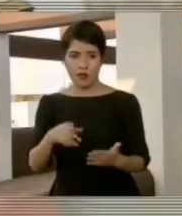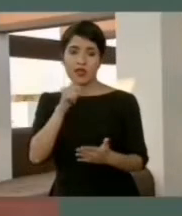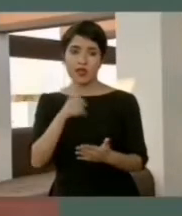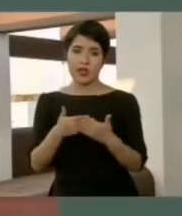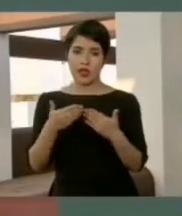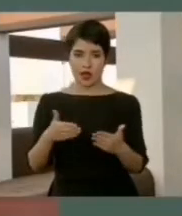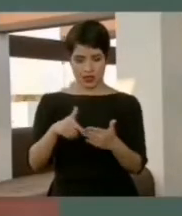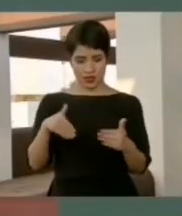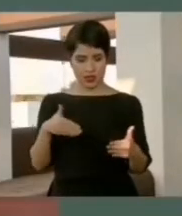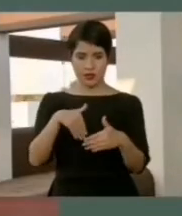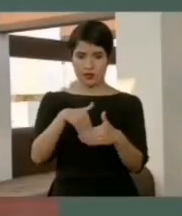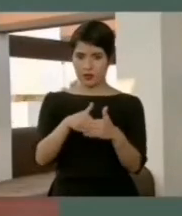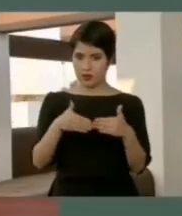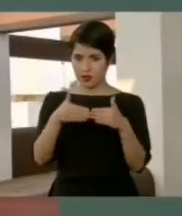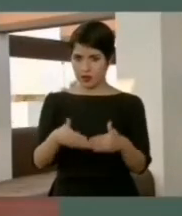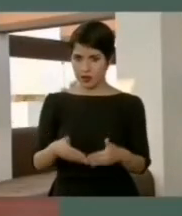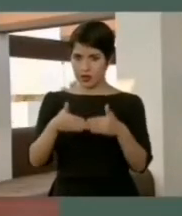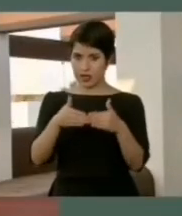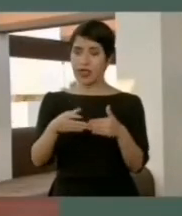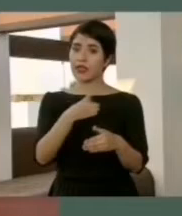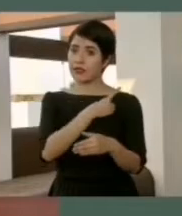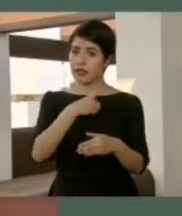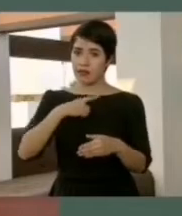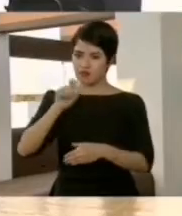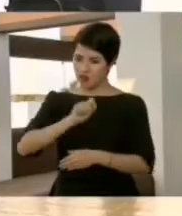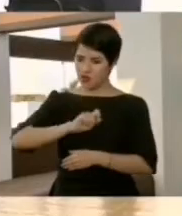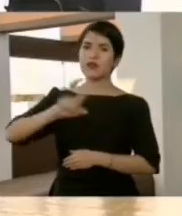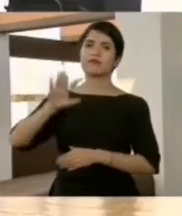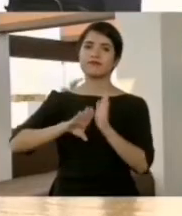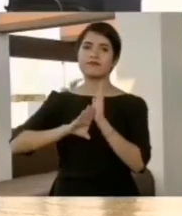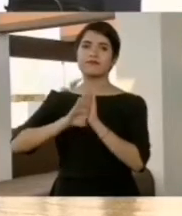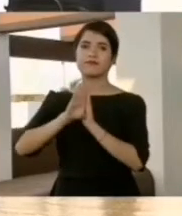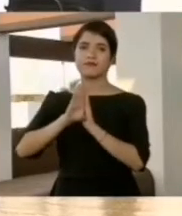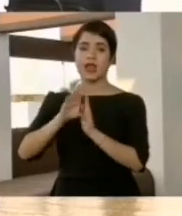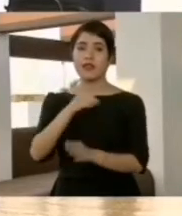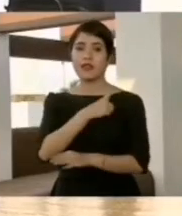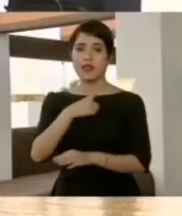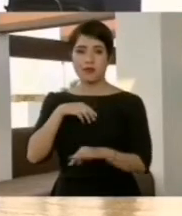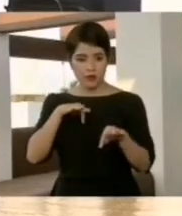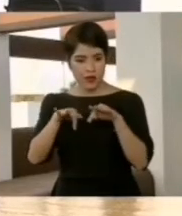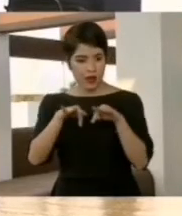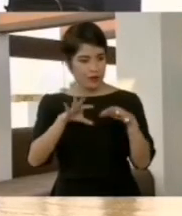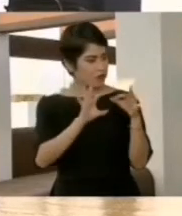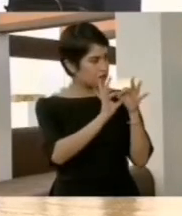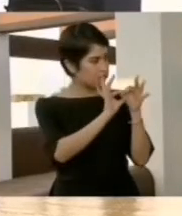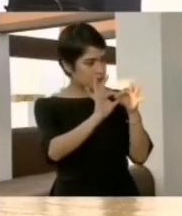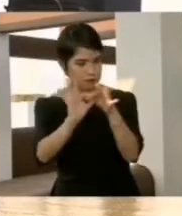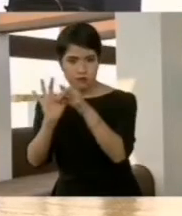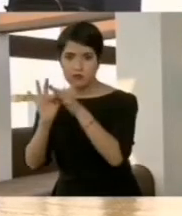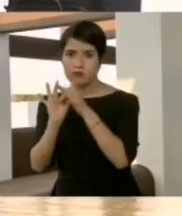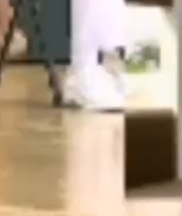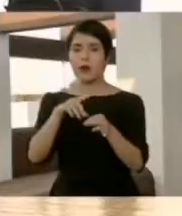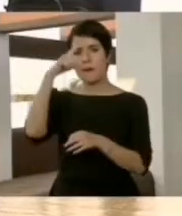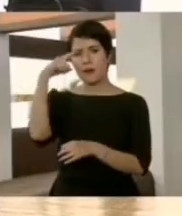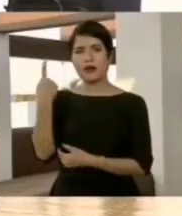sistema portuario que México merece y necesita. Unamos fuerzas, unamos capacidades, recordando que